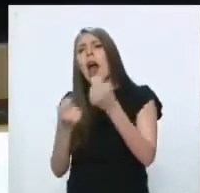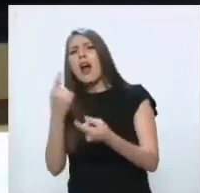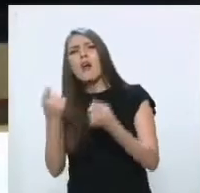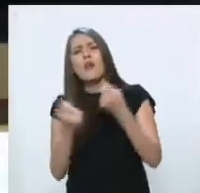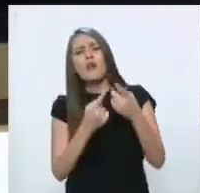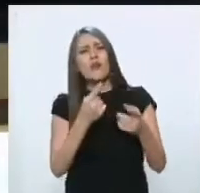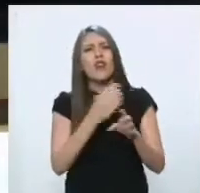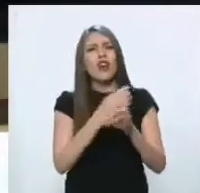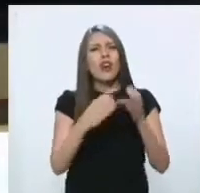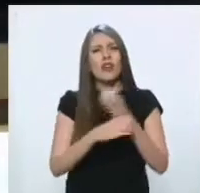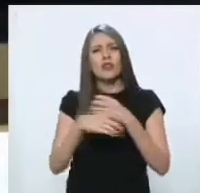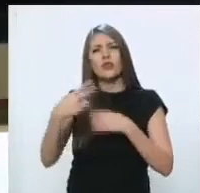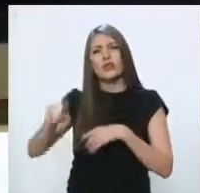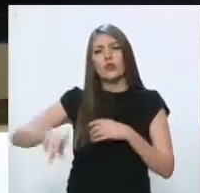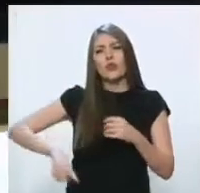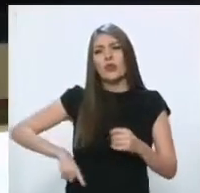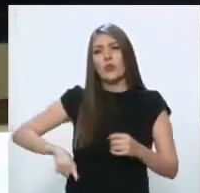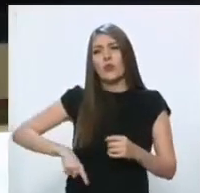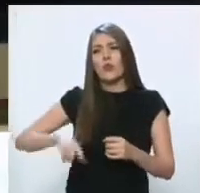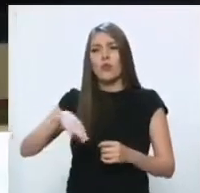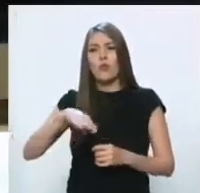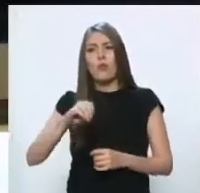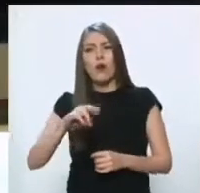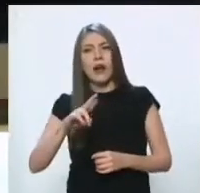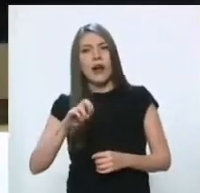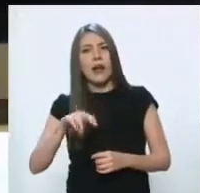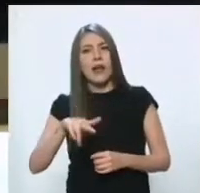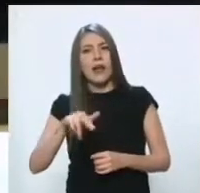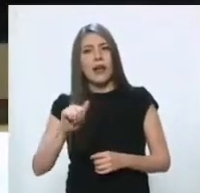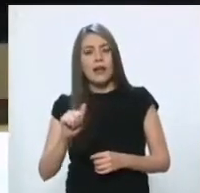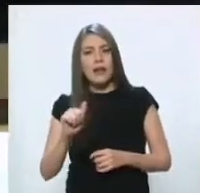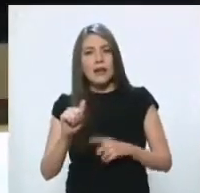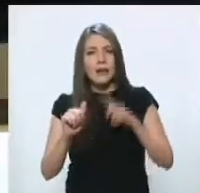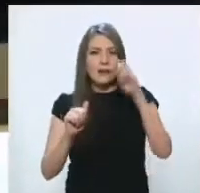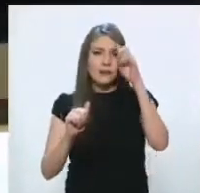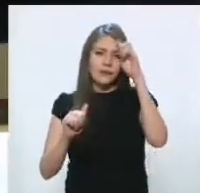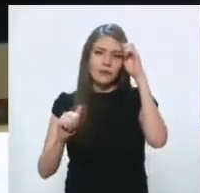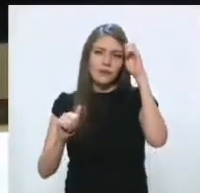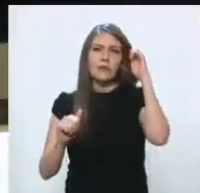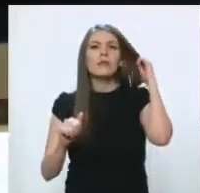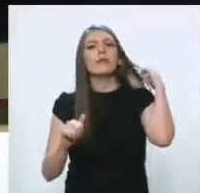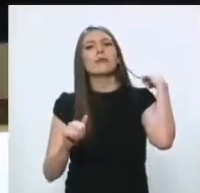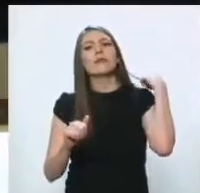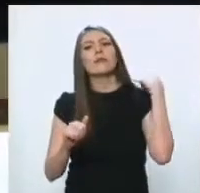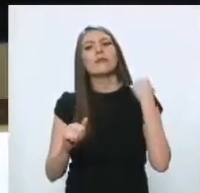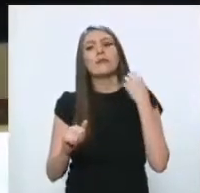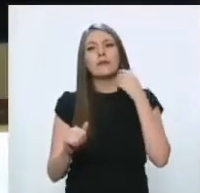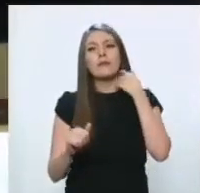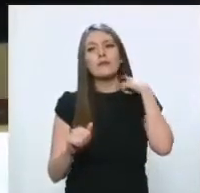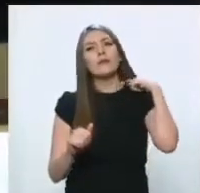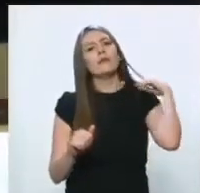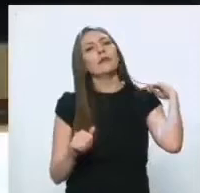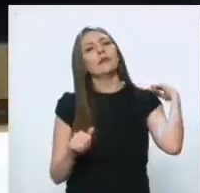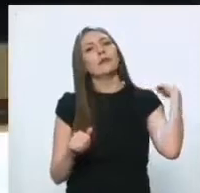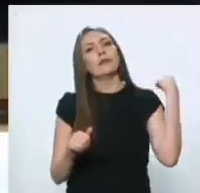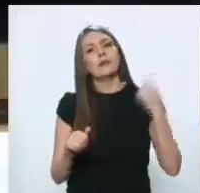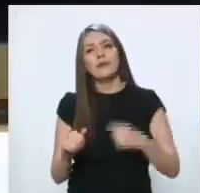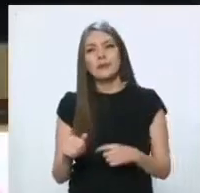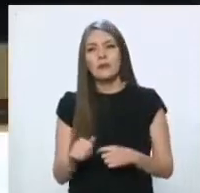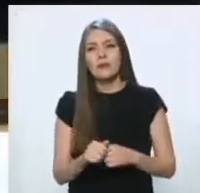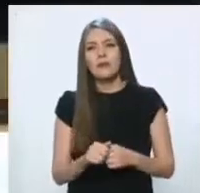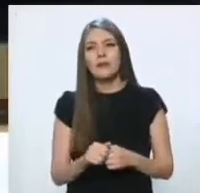de Morena, que no es lo mismo el gobierno de la Ciudad de México que el de Morelos, por favor, o el de Puebla o el de